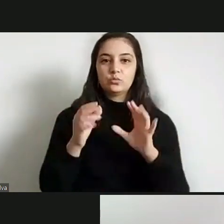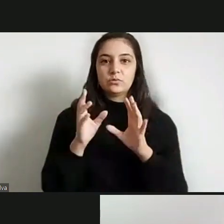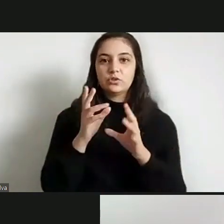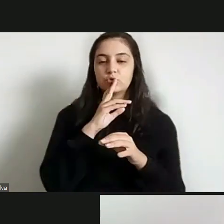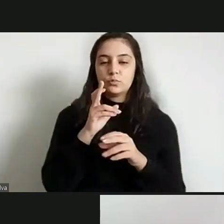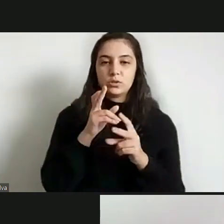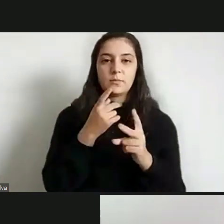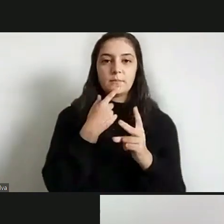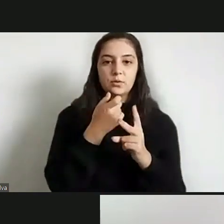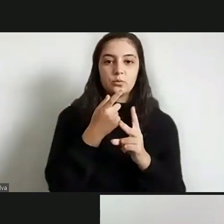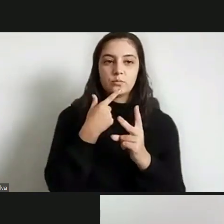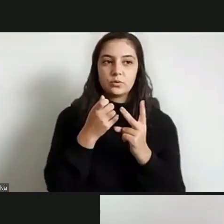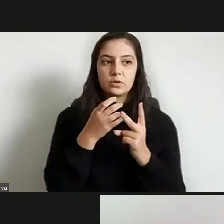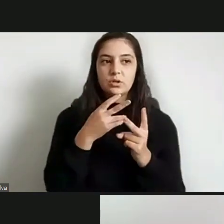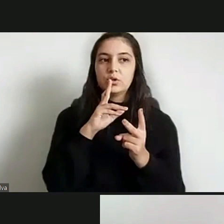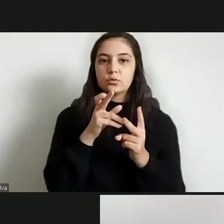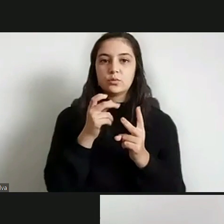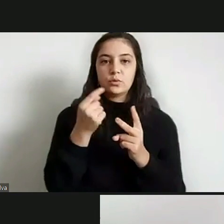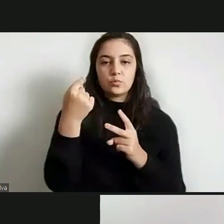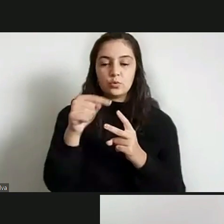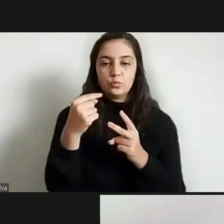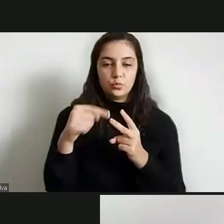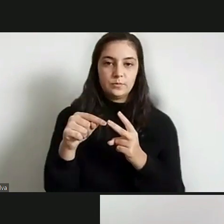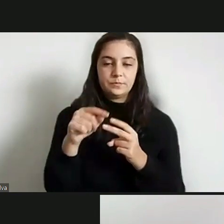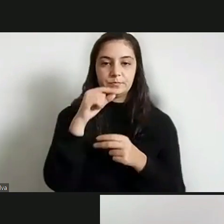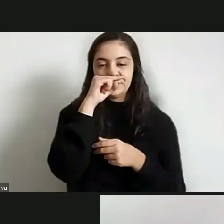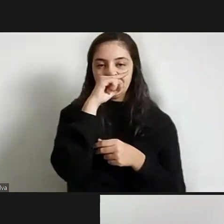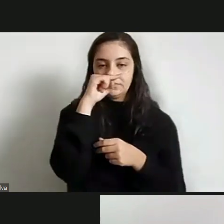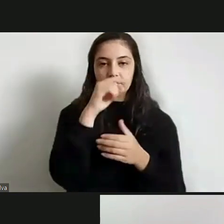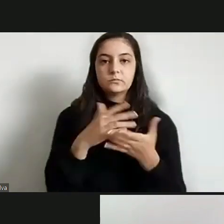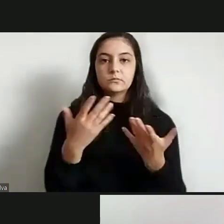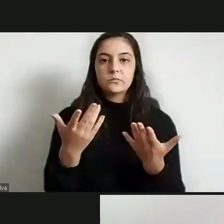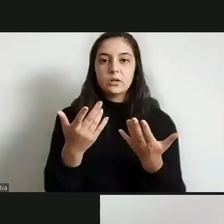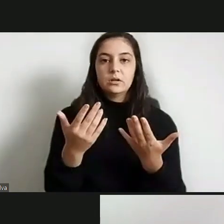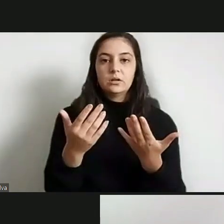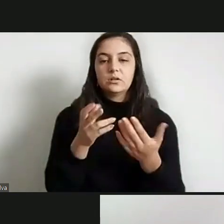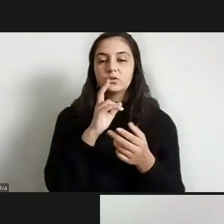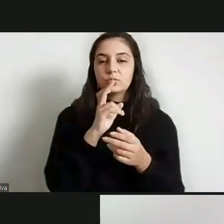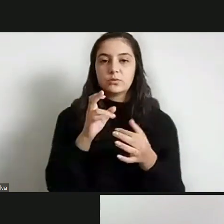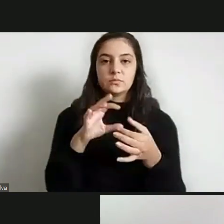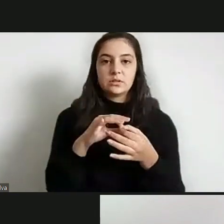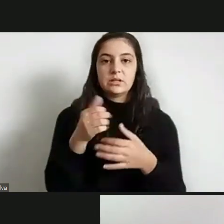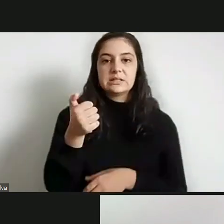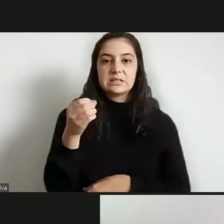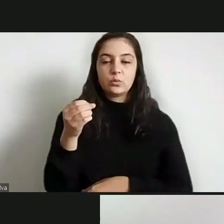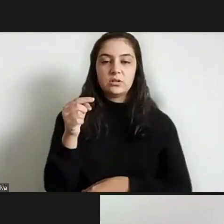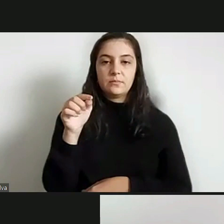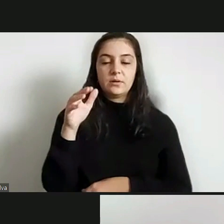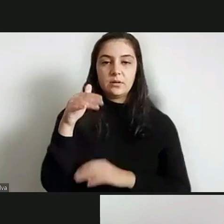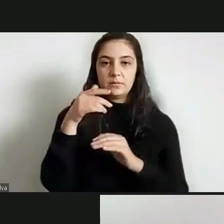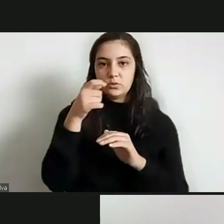dos preguntas en un solo elemento. La encuesta se implementó a más de